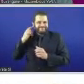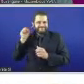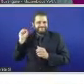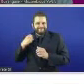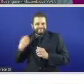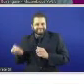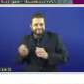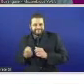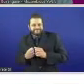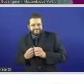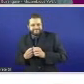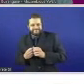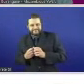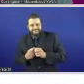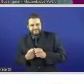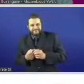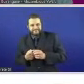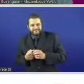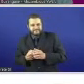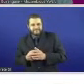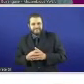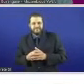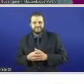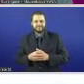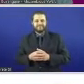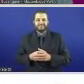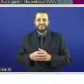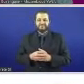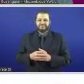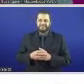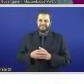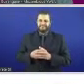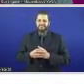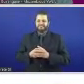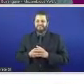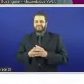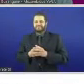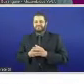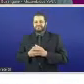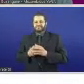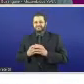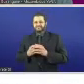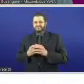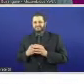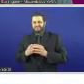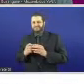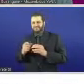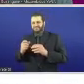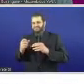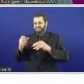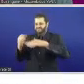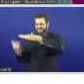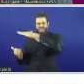un Estado moderno, puede dejar de hablar de los derechos humanos de las mujeres y de sus